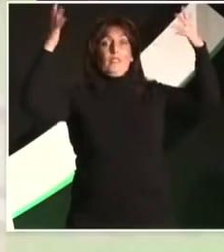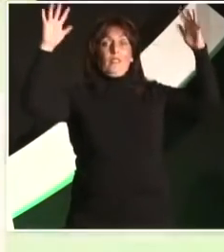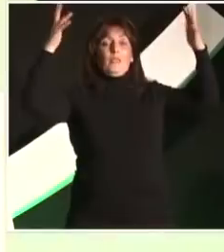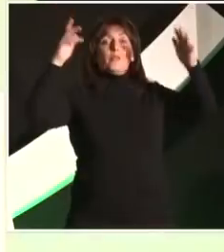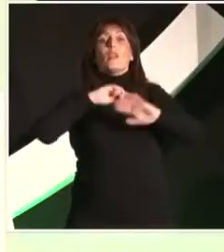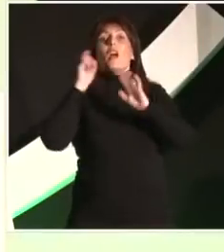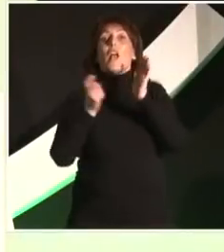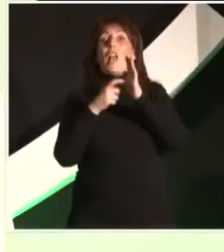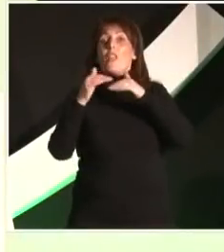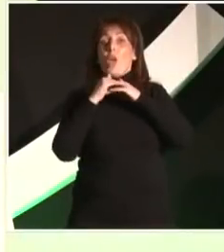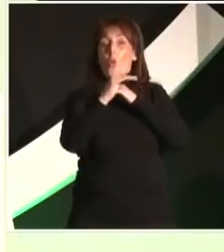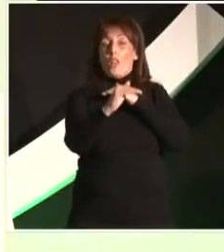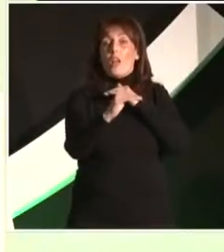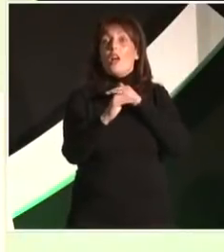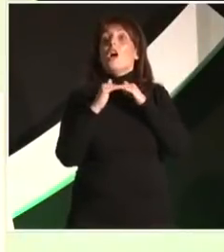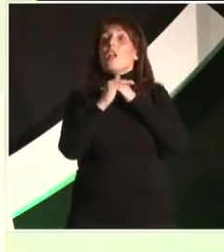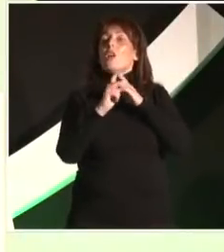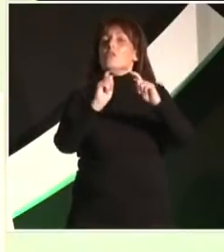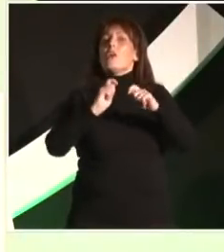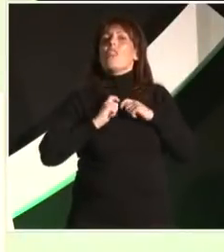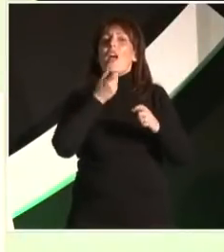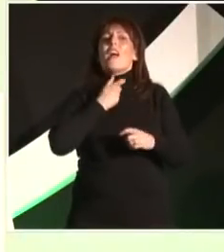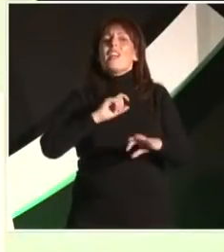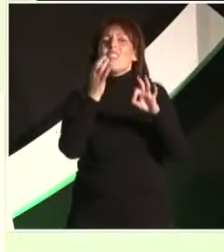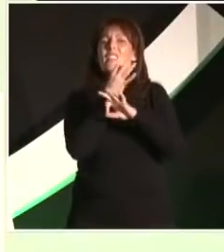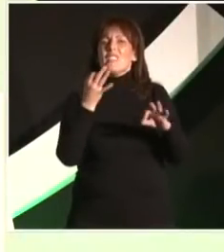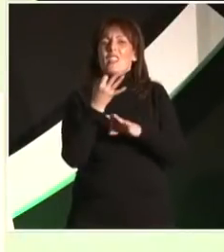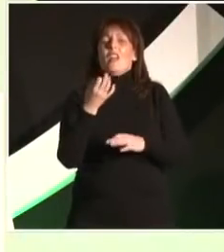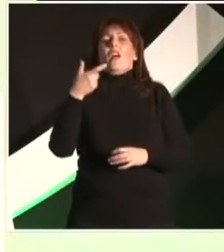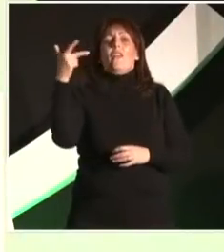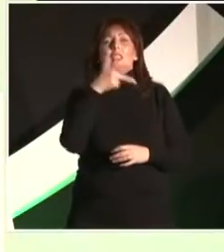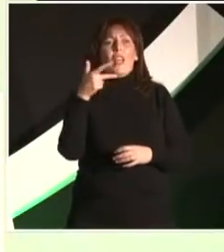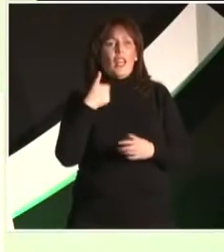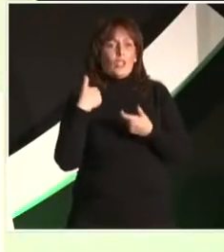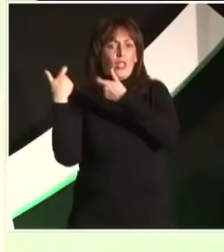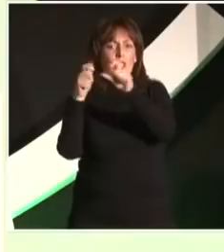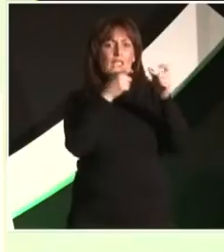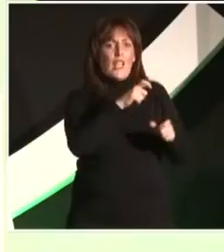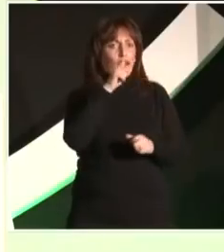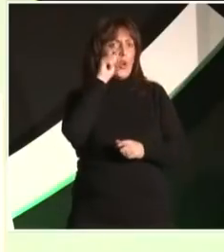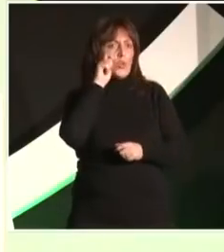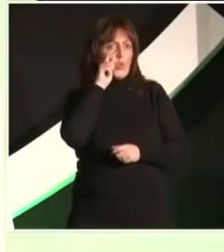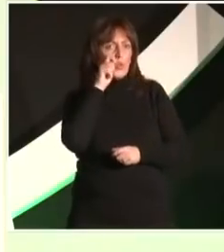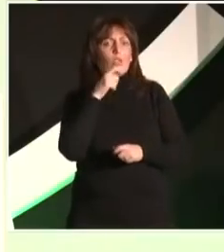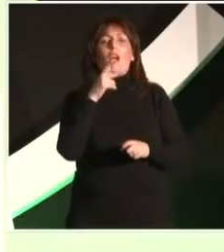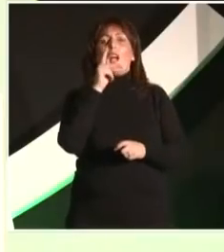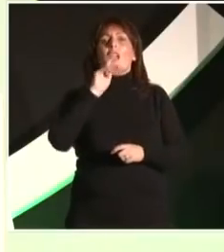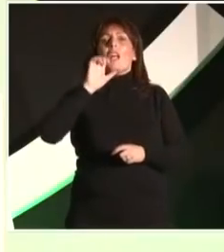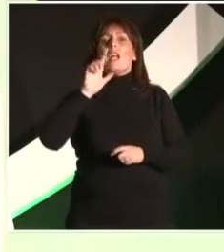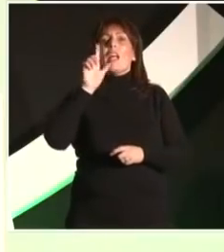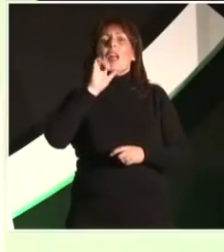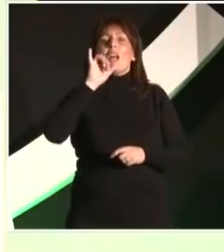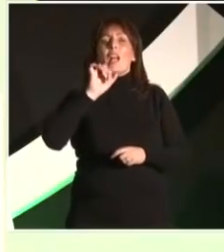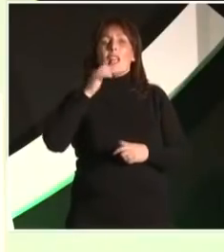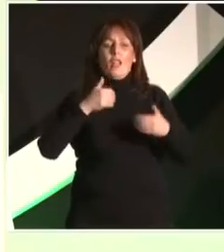Una ley de igualdad que garantice los derechos de las trabajadoras del sector turístico, como las Kelly, que tienen